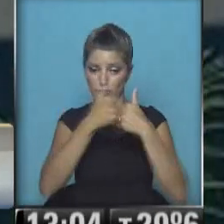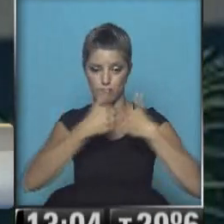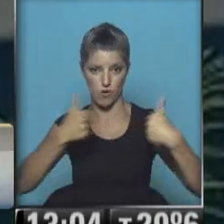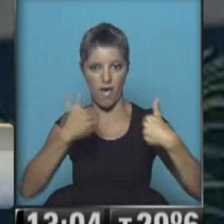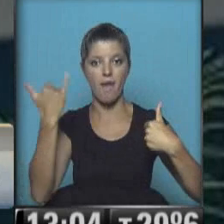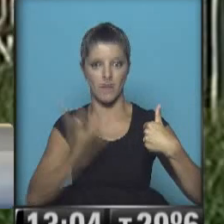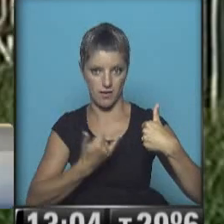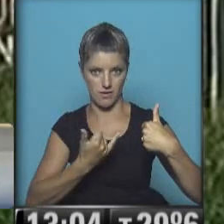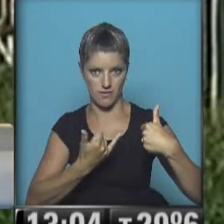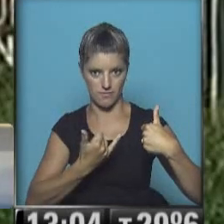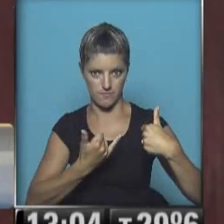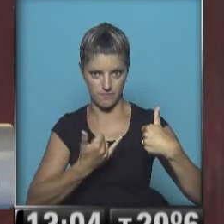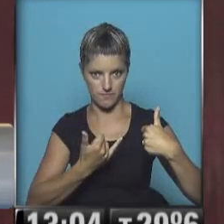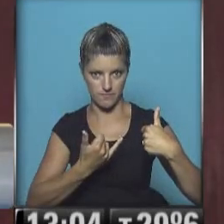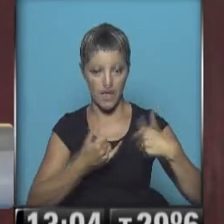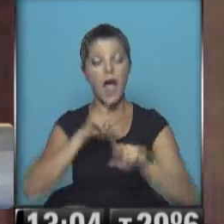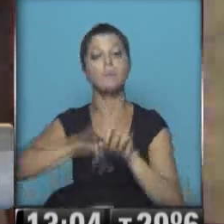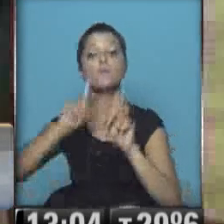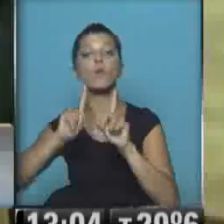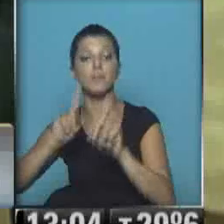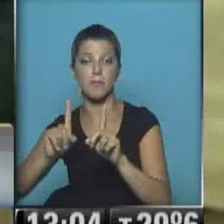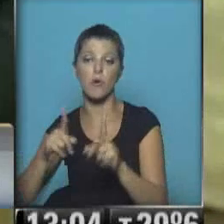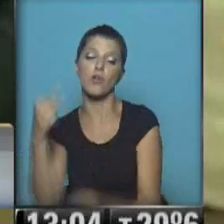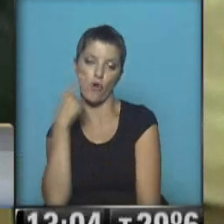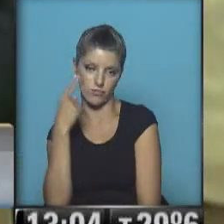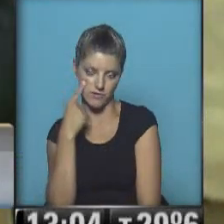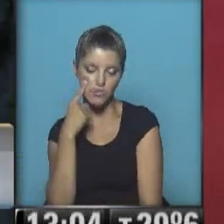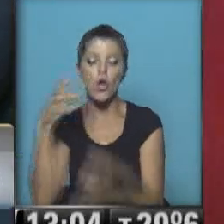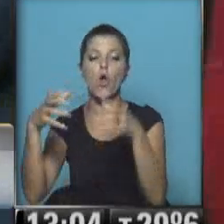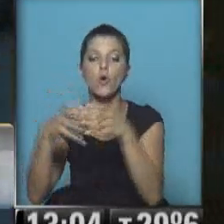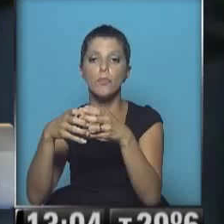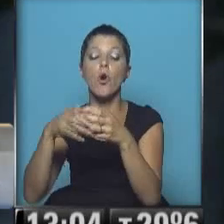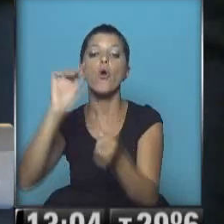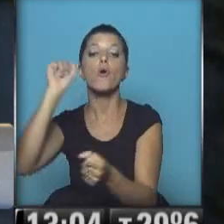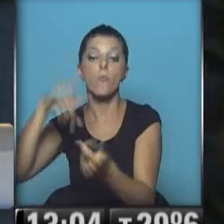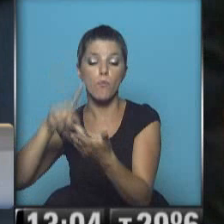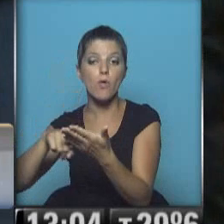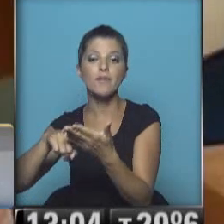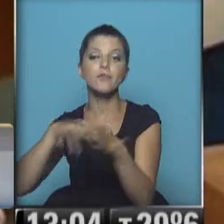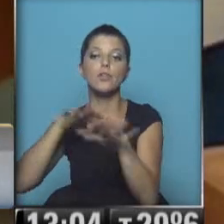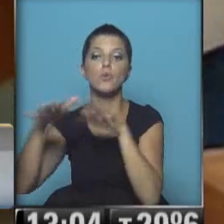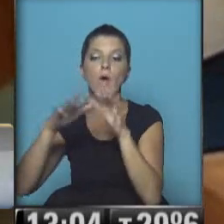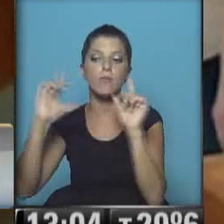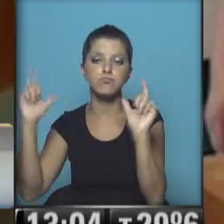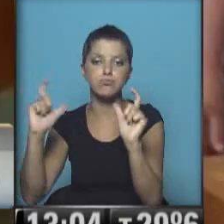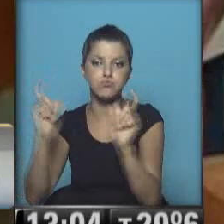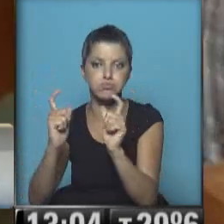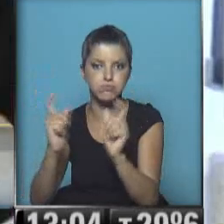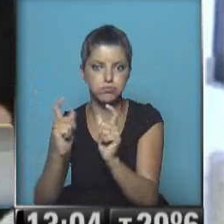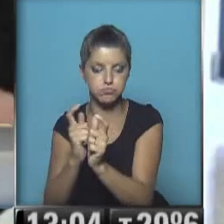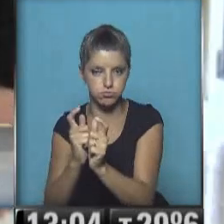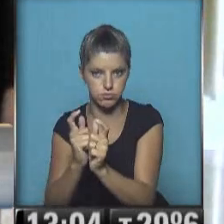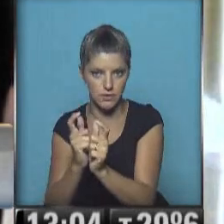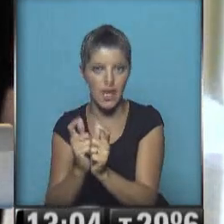sitiales. En forma paralela y previsible, los partidos tradicionales pierden espacio en forma alarmante.